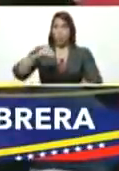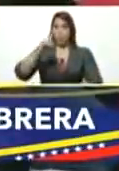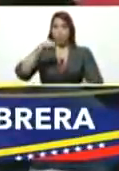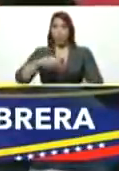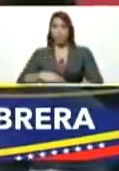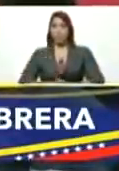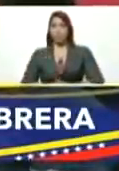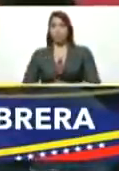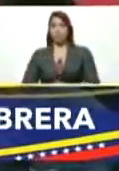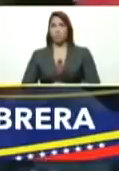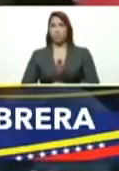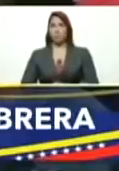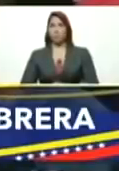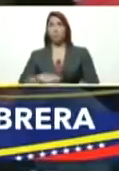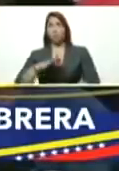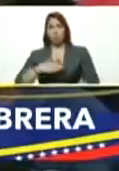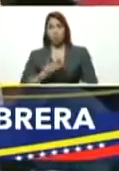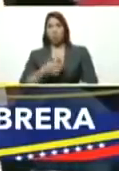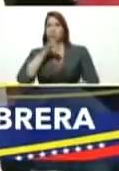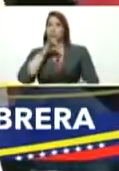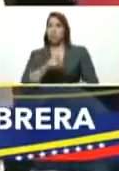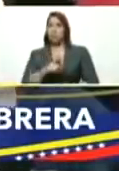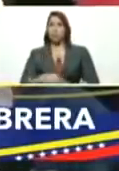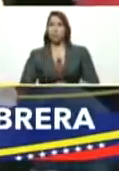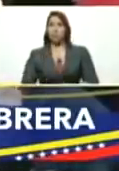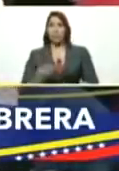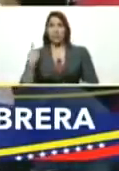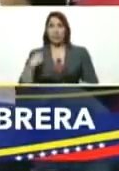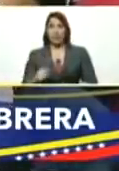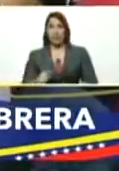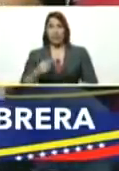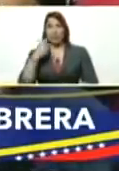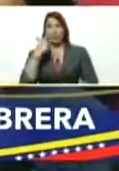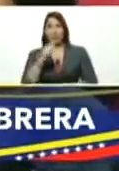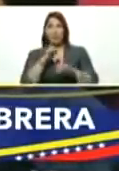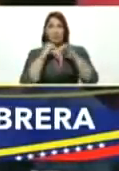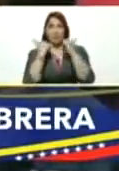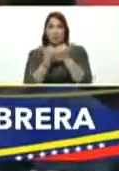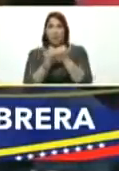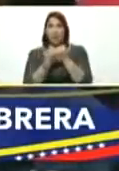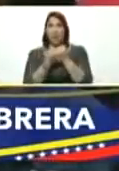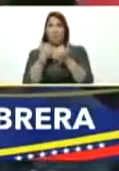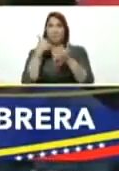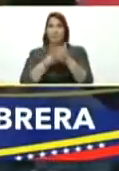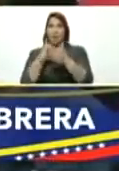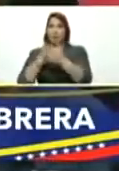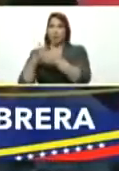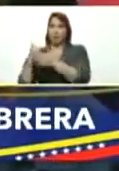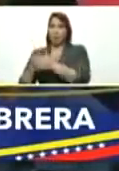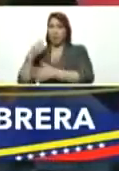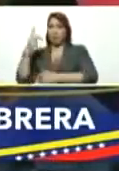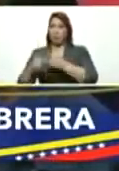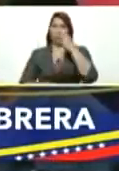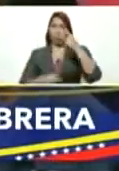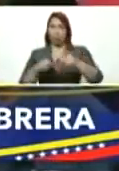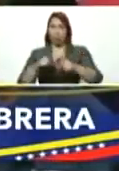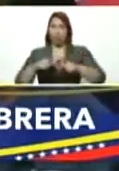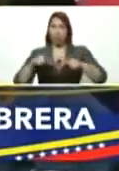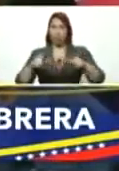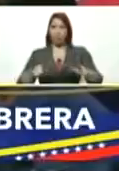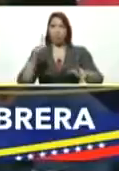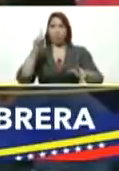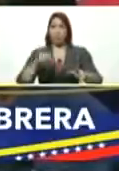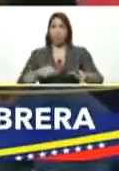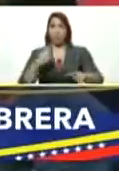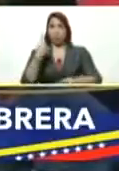eso le podemos informar que tenemos tres salas de batallas productivas locales y una